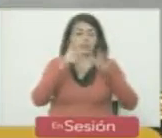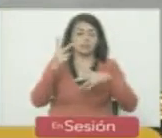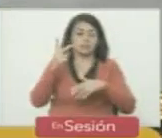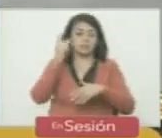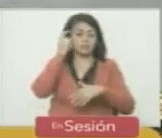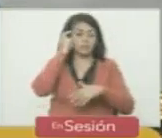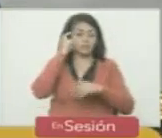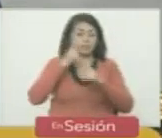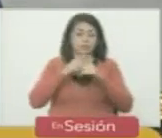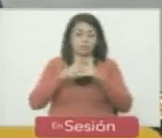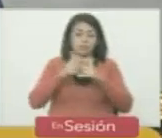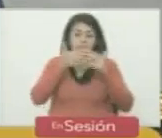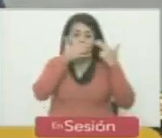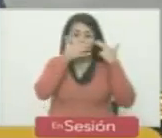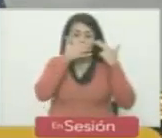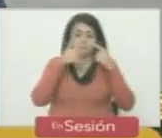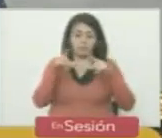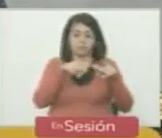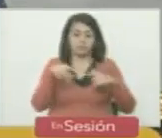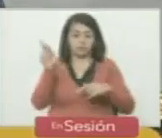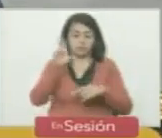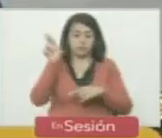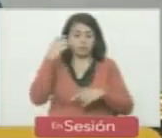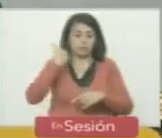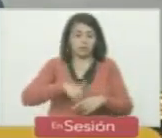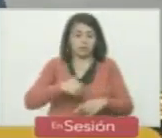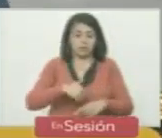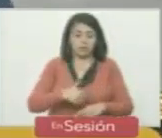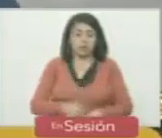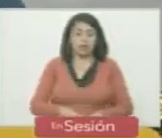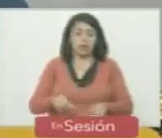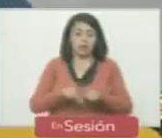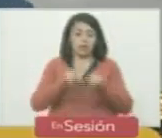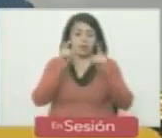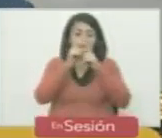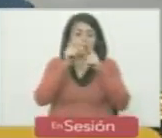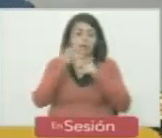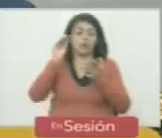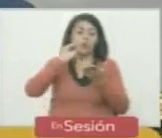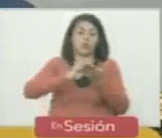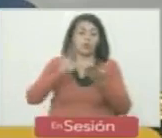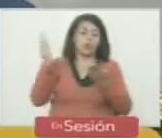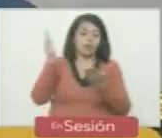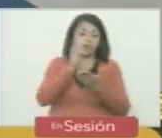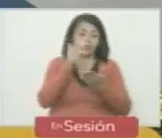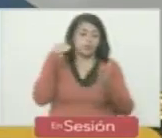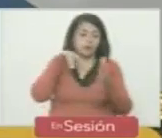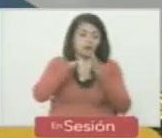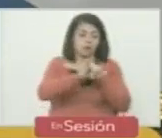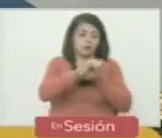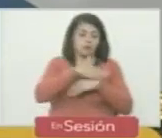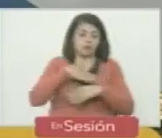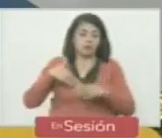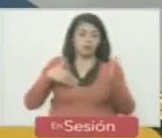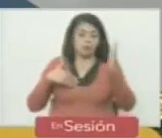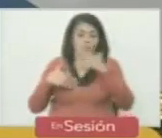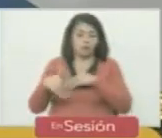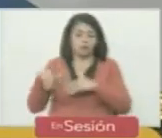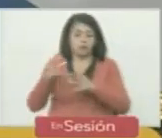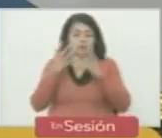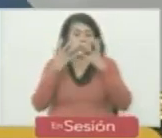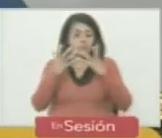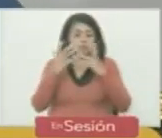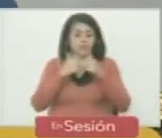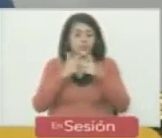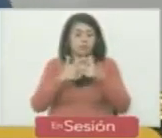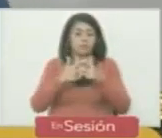días secuestrados en la República Argentina. Con el lema, devuelvan el avión, los queremos de vuelta, una